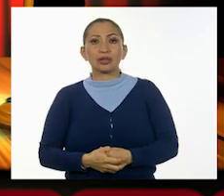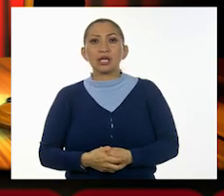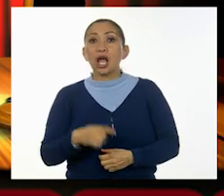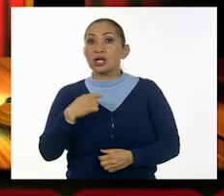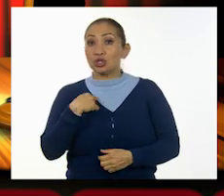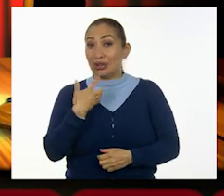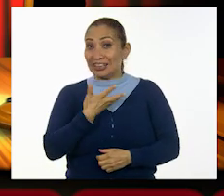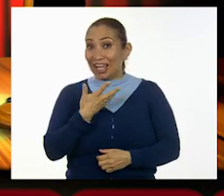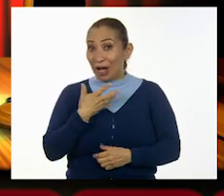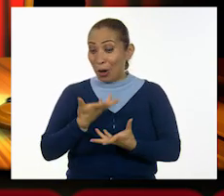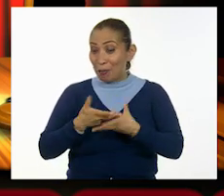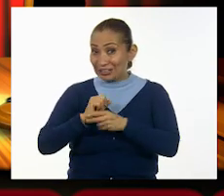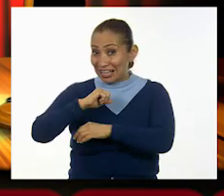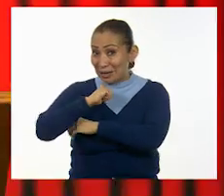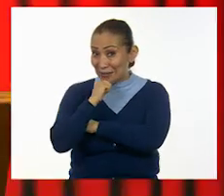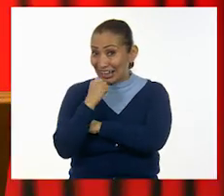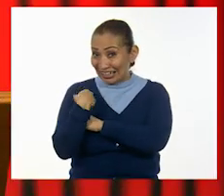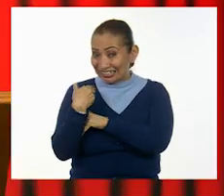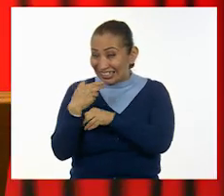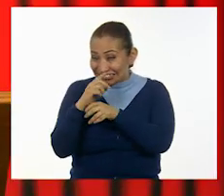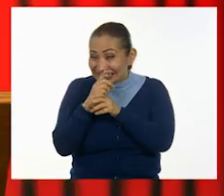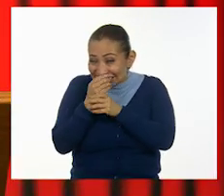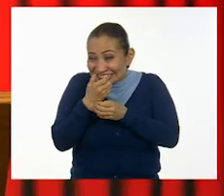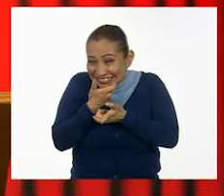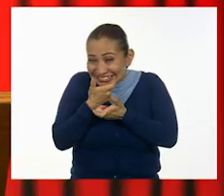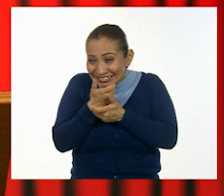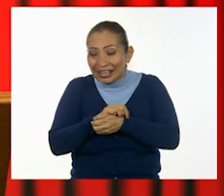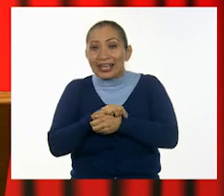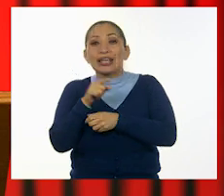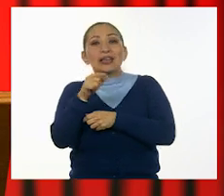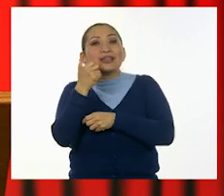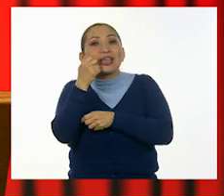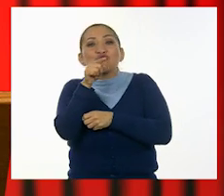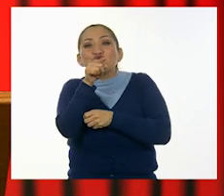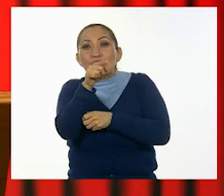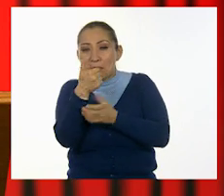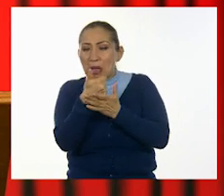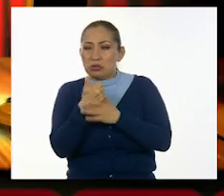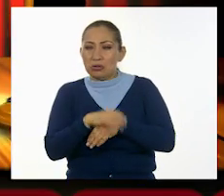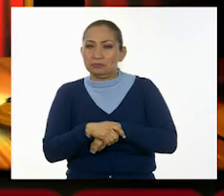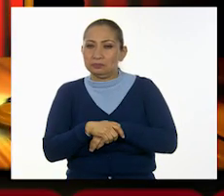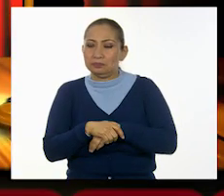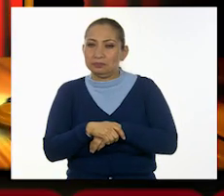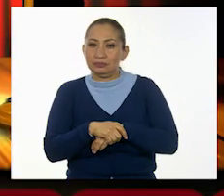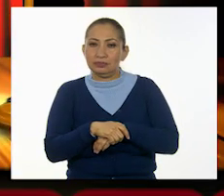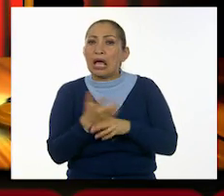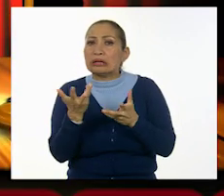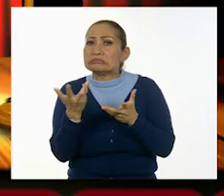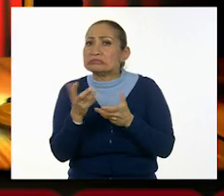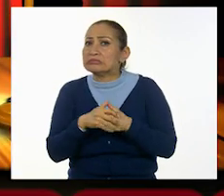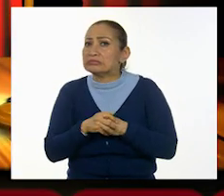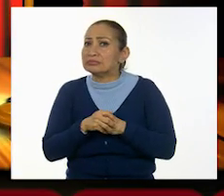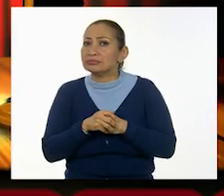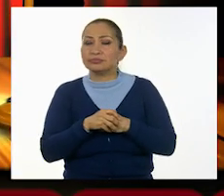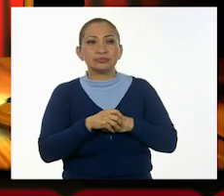Tengo la bolsa bien guardada. Y quiero que usted me ayude. ¿Qué hago,